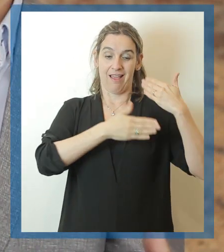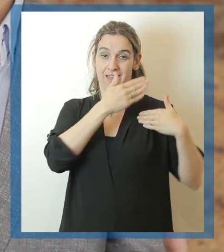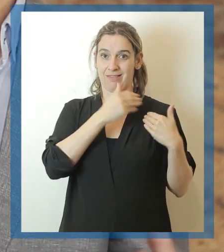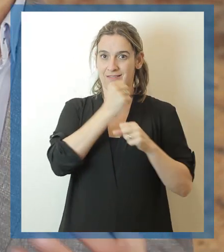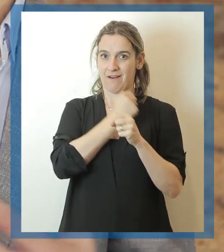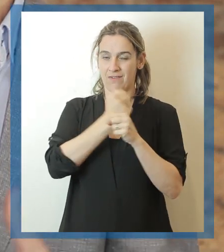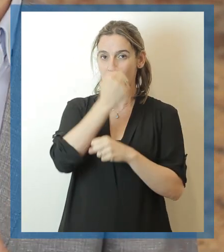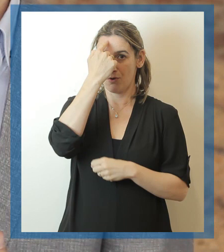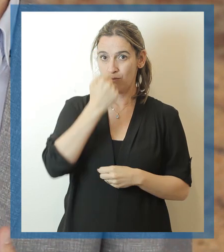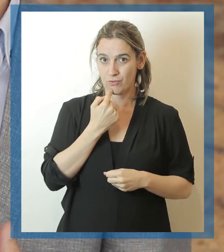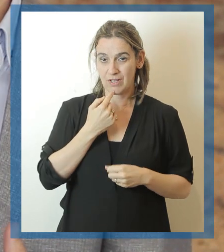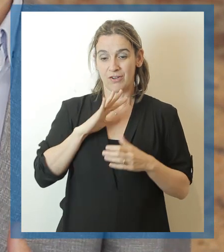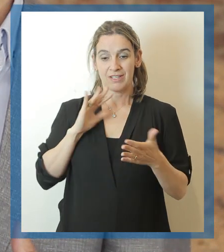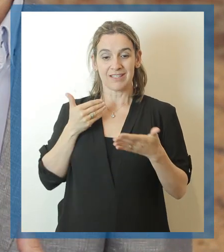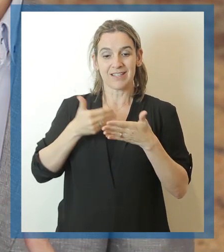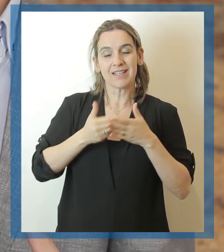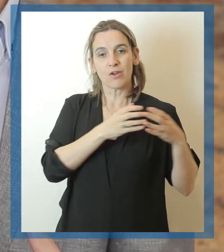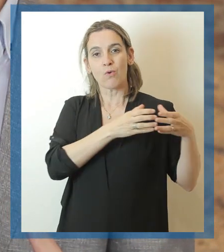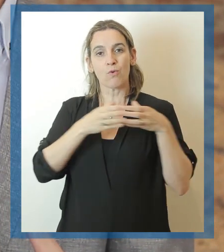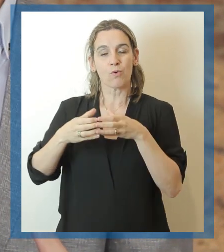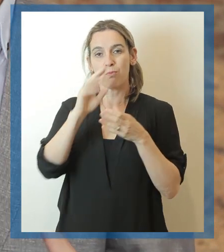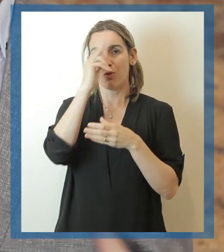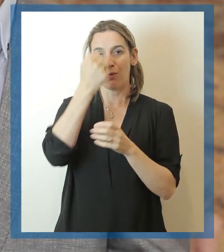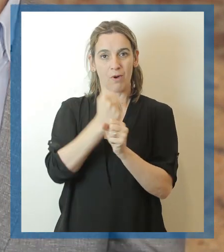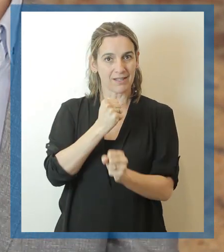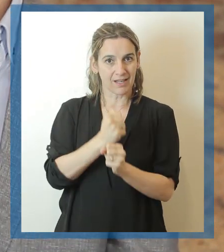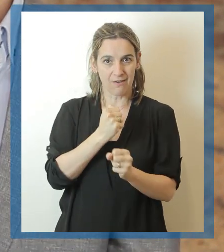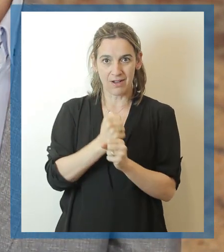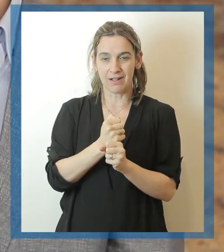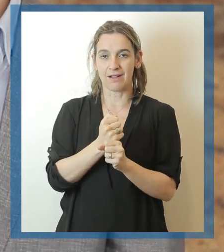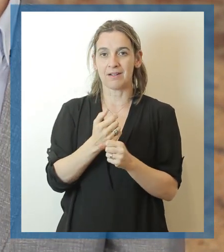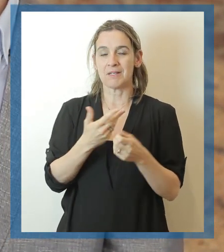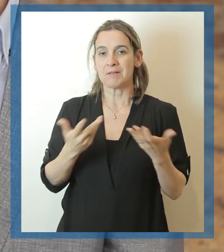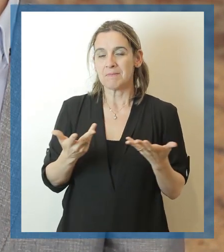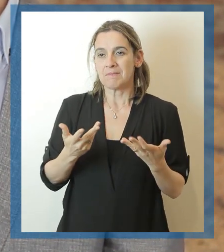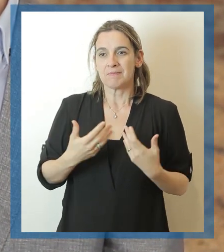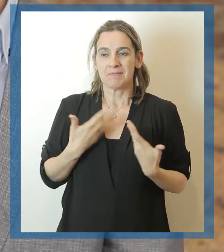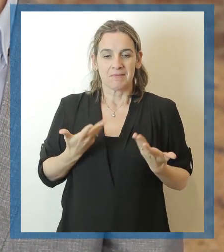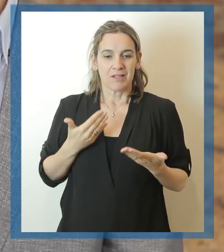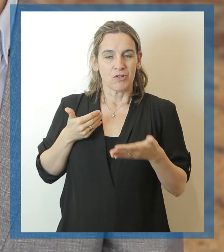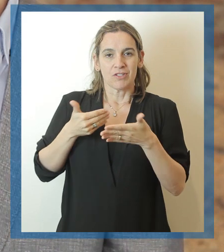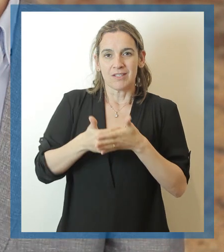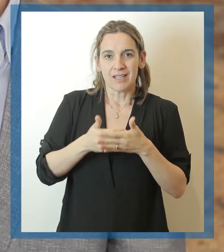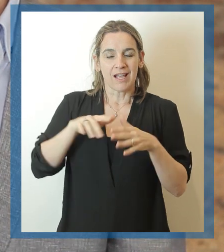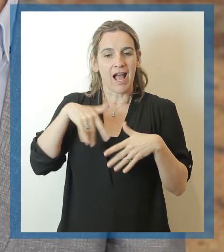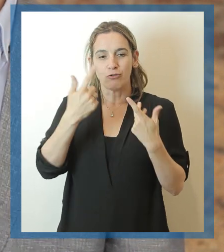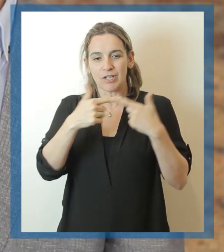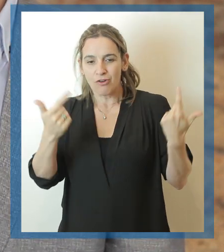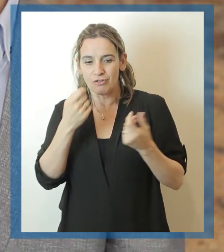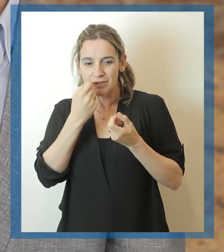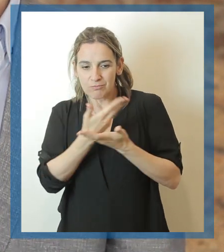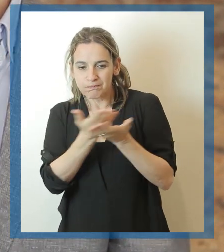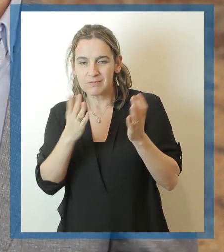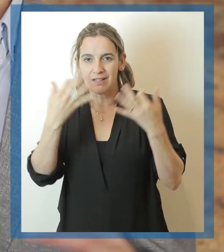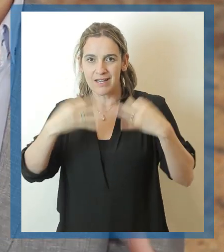¿no? Para los que ya venimos trabajando en el museo, que se acerque el grupo de Uruguay Trabaja, nos